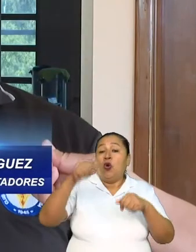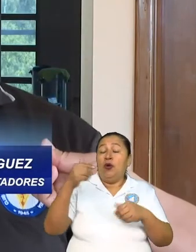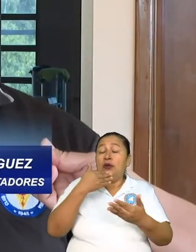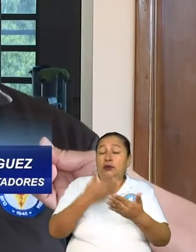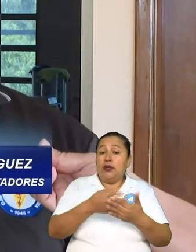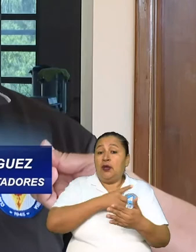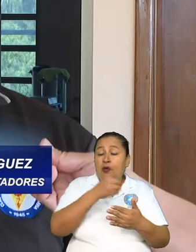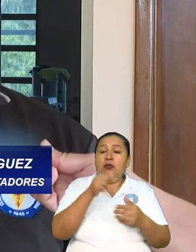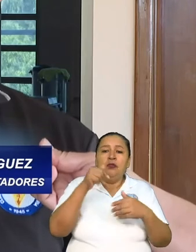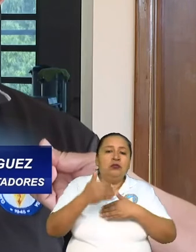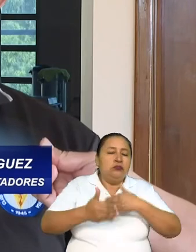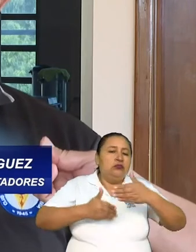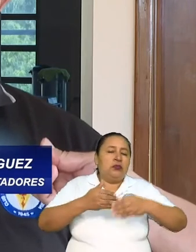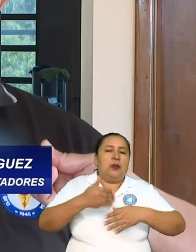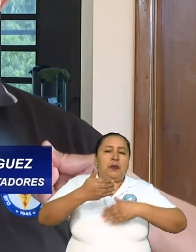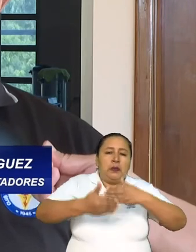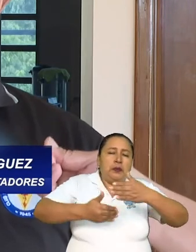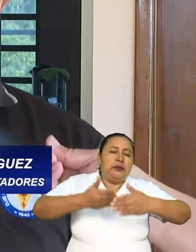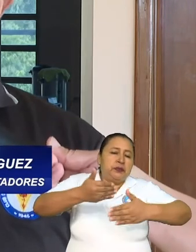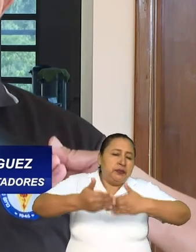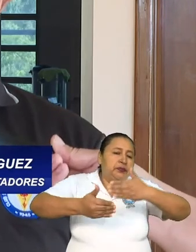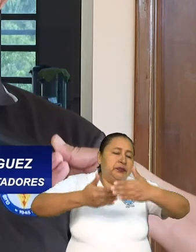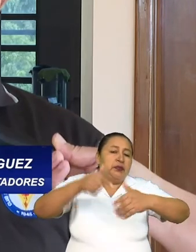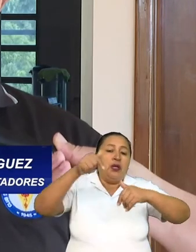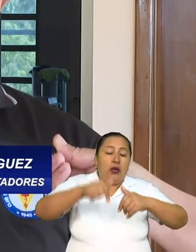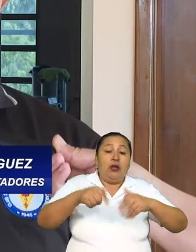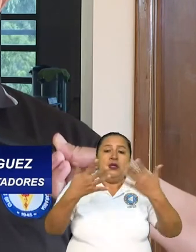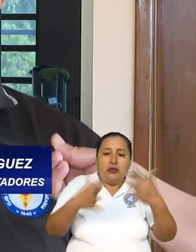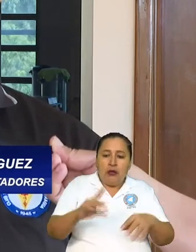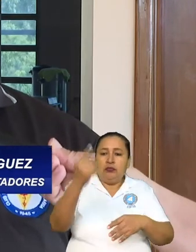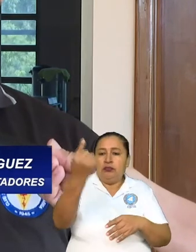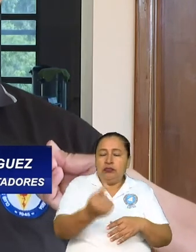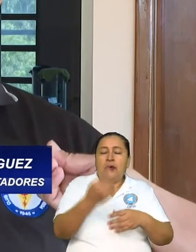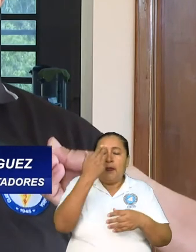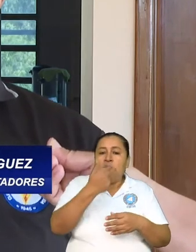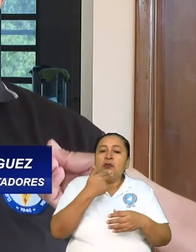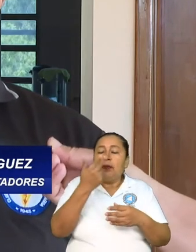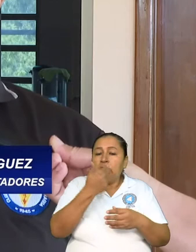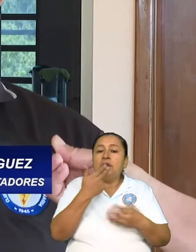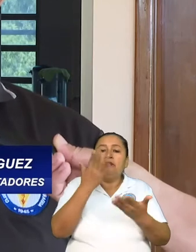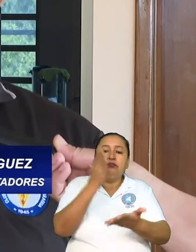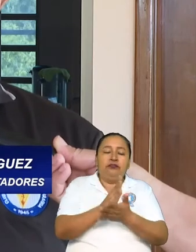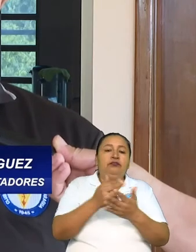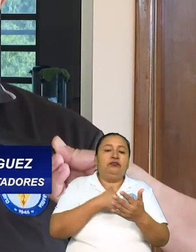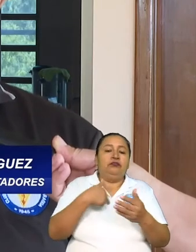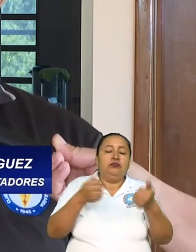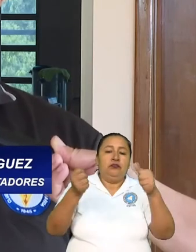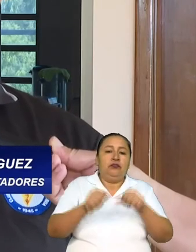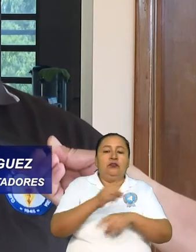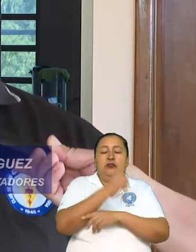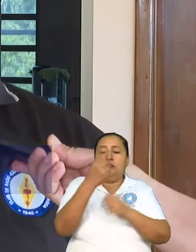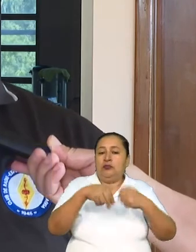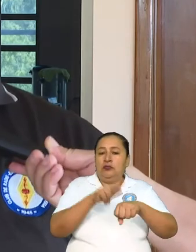de un proceso bastante largo, hemos llegado a esta consulta, a este dictamen, para que se apruebe el Día Nacional